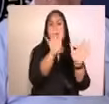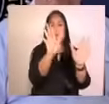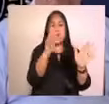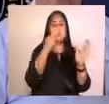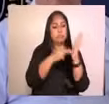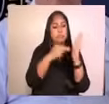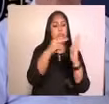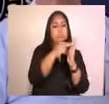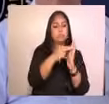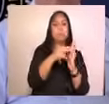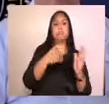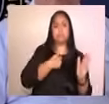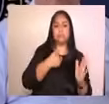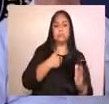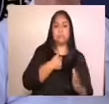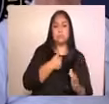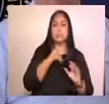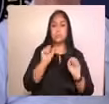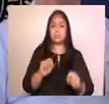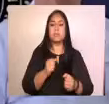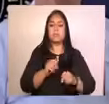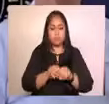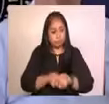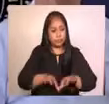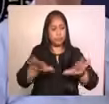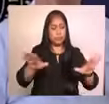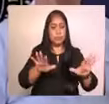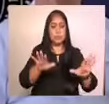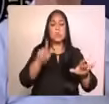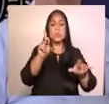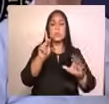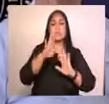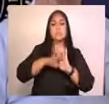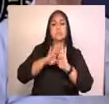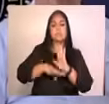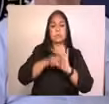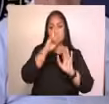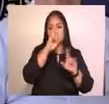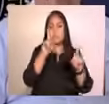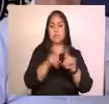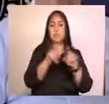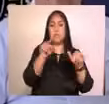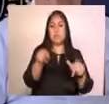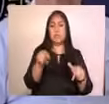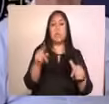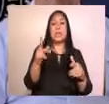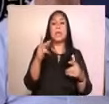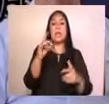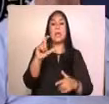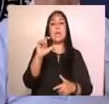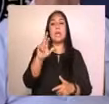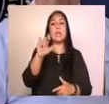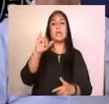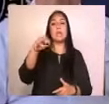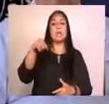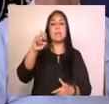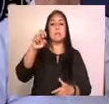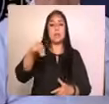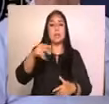norma que permita impactar y reducir notoriamente el crimen en las calles de la